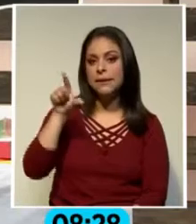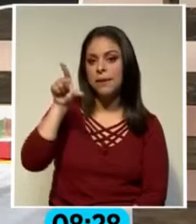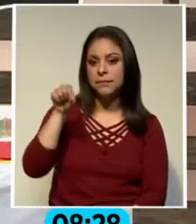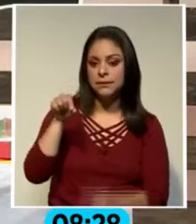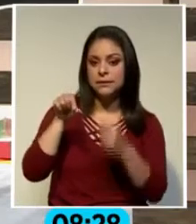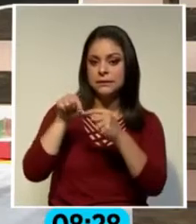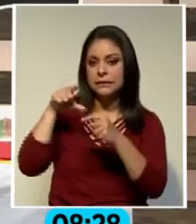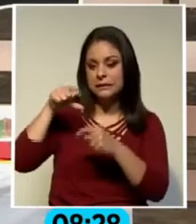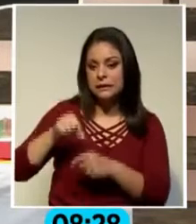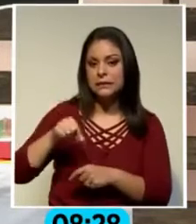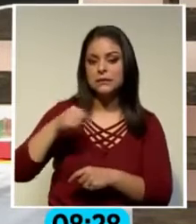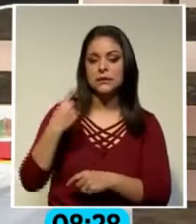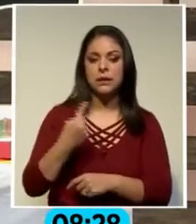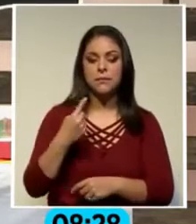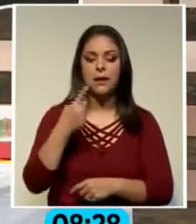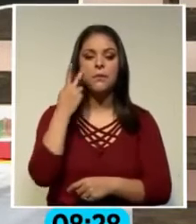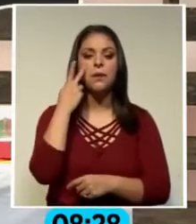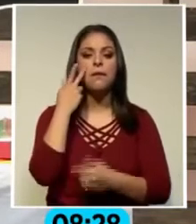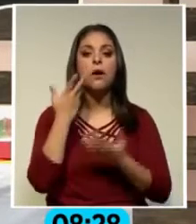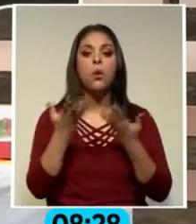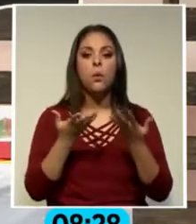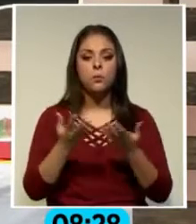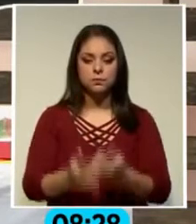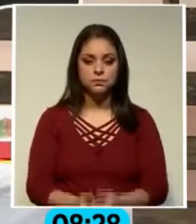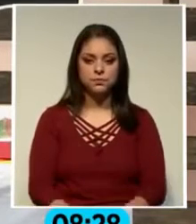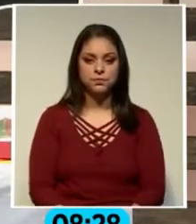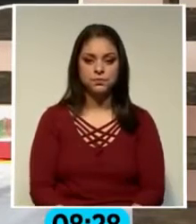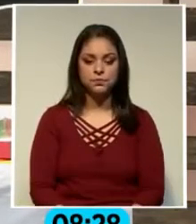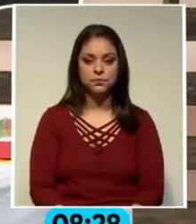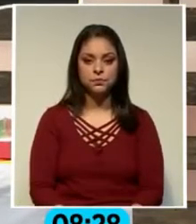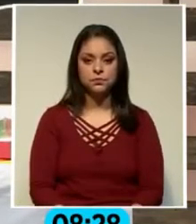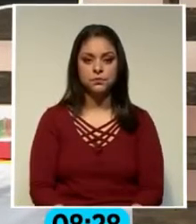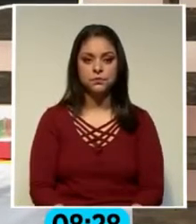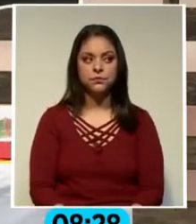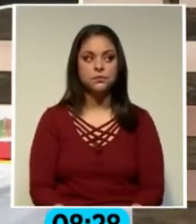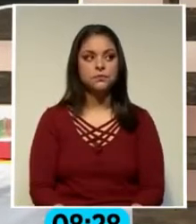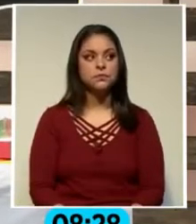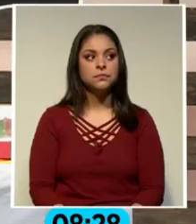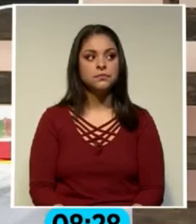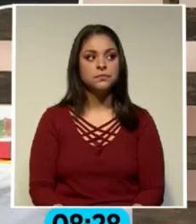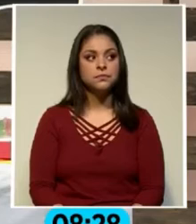esta semana. Vamos listo, a ver cómo nos va. Puntillar. Ay, mira, le tiene como una técnica.